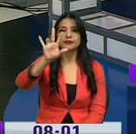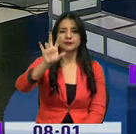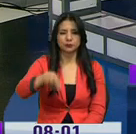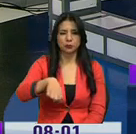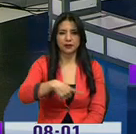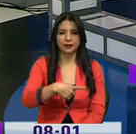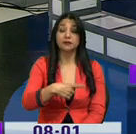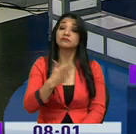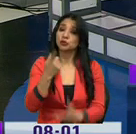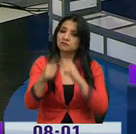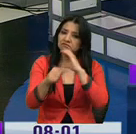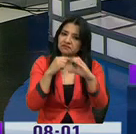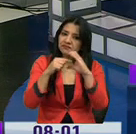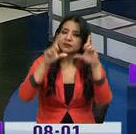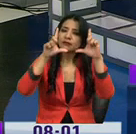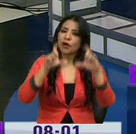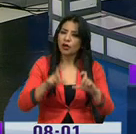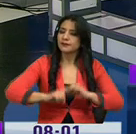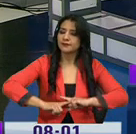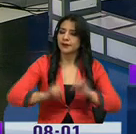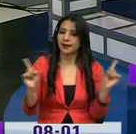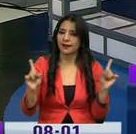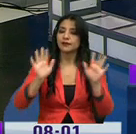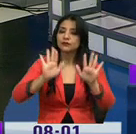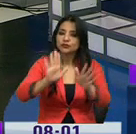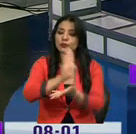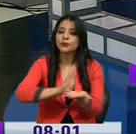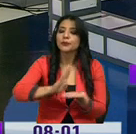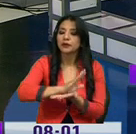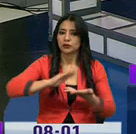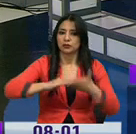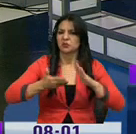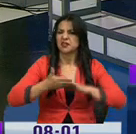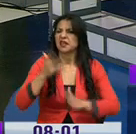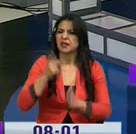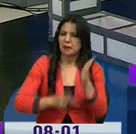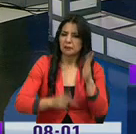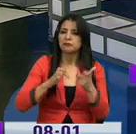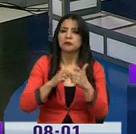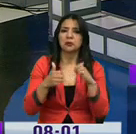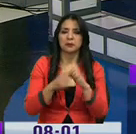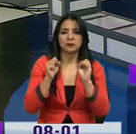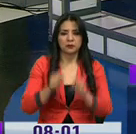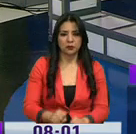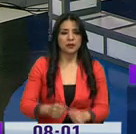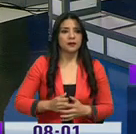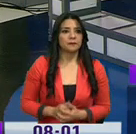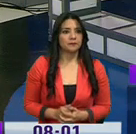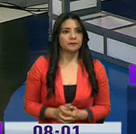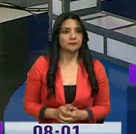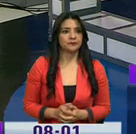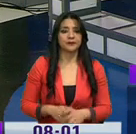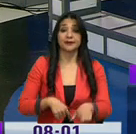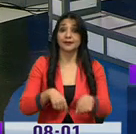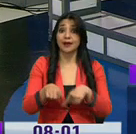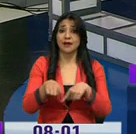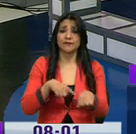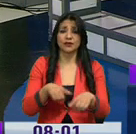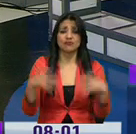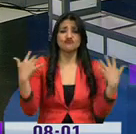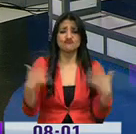098-518-4393 para que usted nos envíe todas las fotografías de lo que ocurre ahí en su comunidad. ¿Cómo está el tráfico hasta ahora, señor Roberto? Me imagino terrible, que